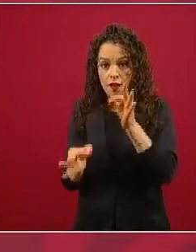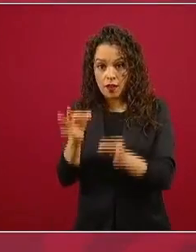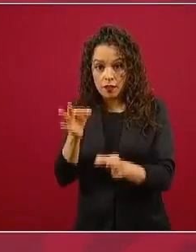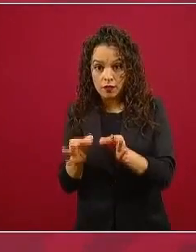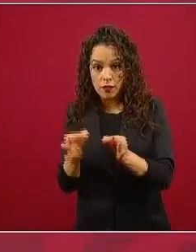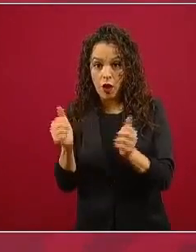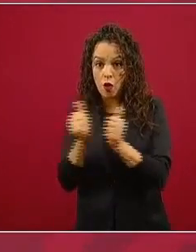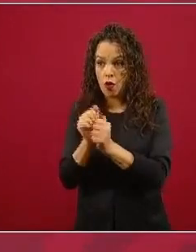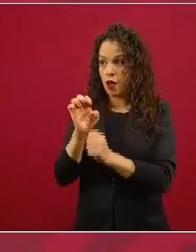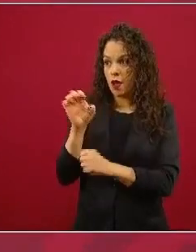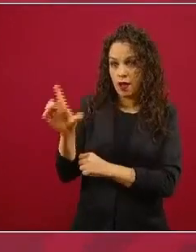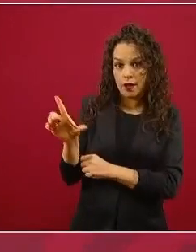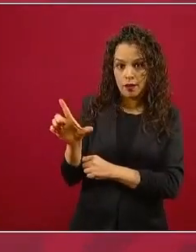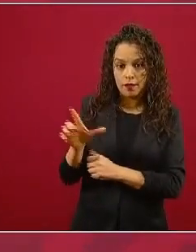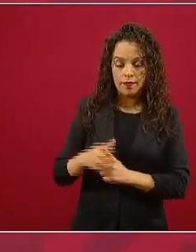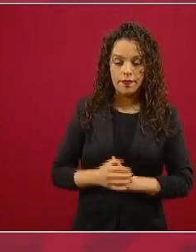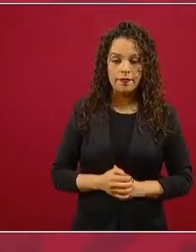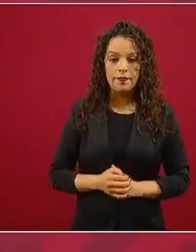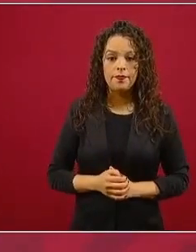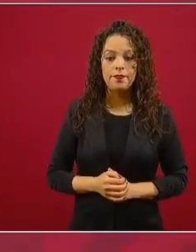para